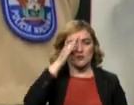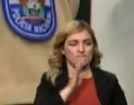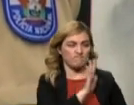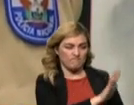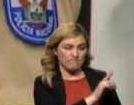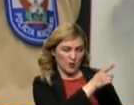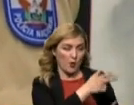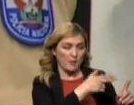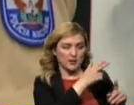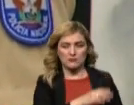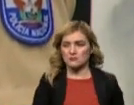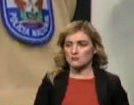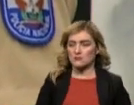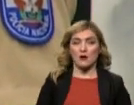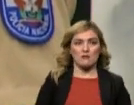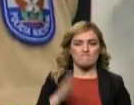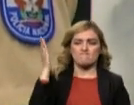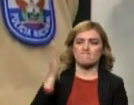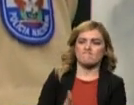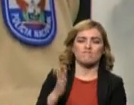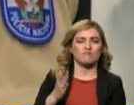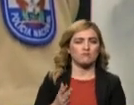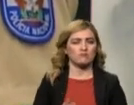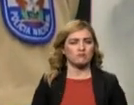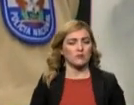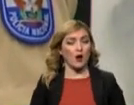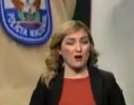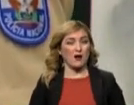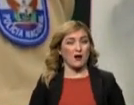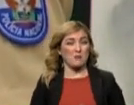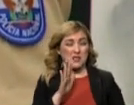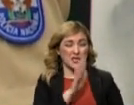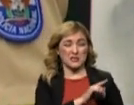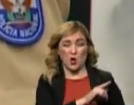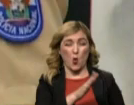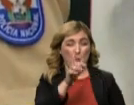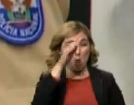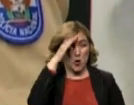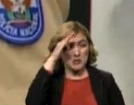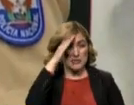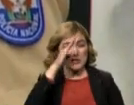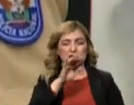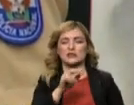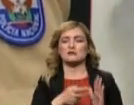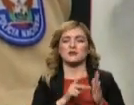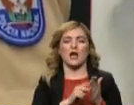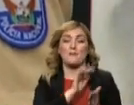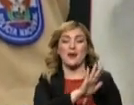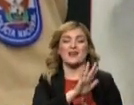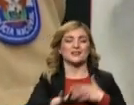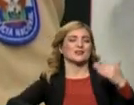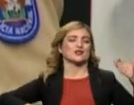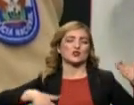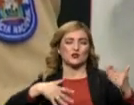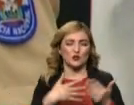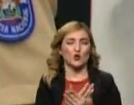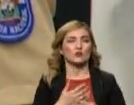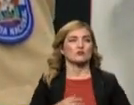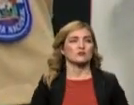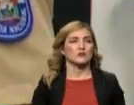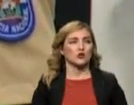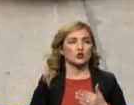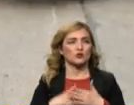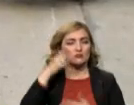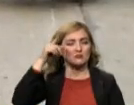intimidado. Porque intimidar a un policía y amenazar a un policía es amenazar a toda la Policía Nacional y es amenazar a